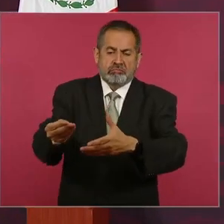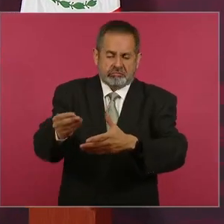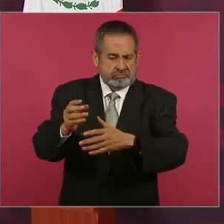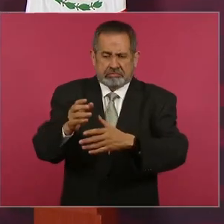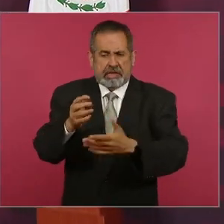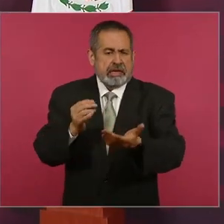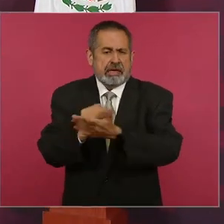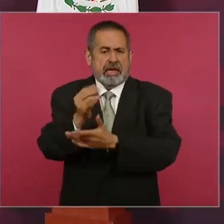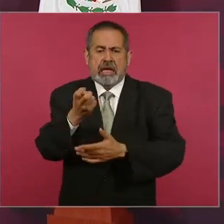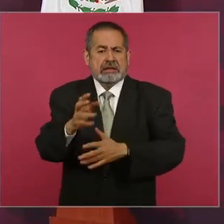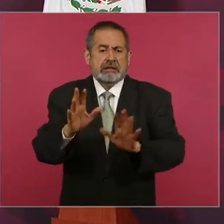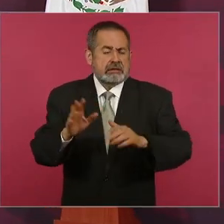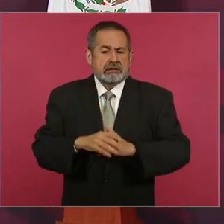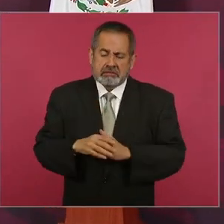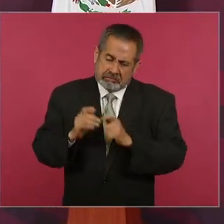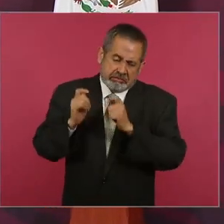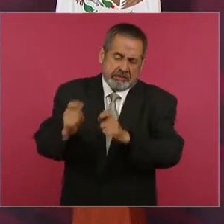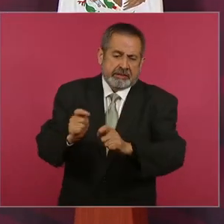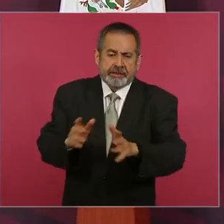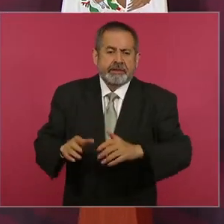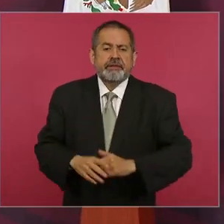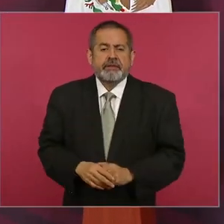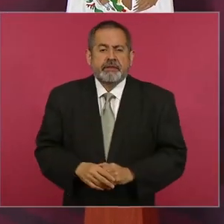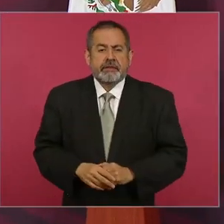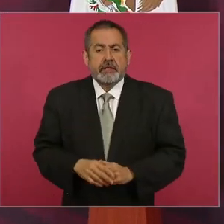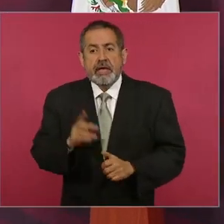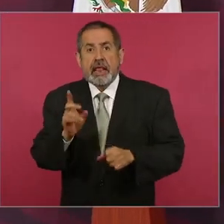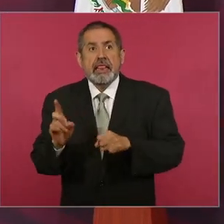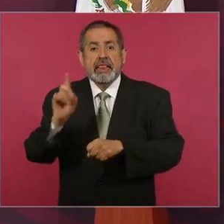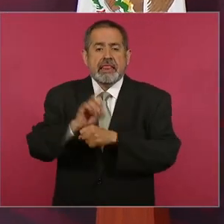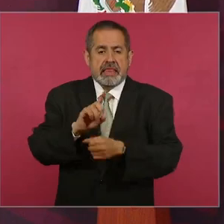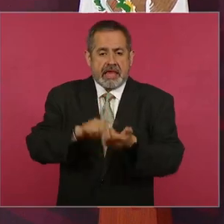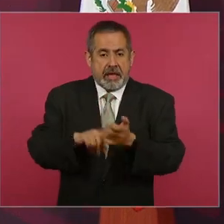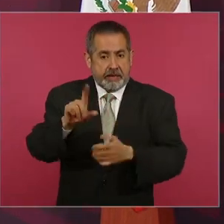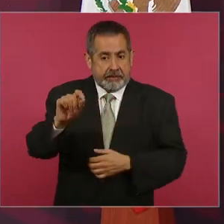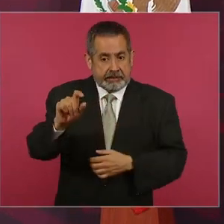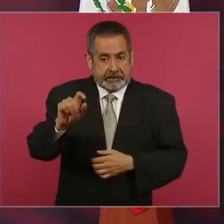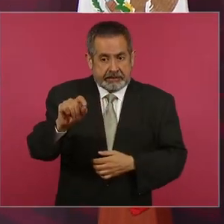Así es el procedimiento. Y el día 20